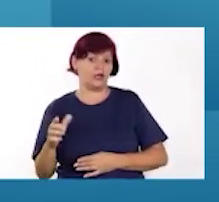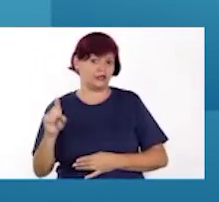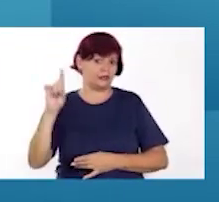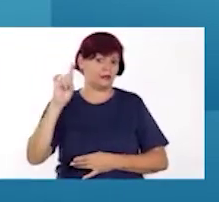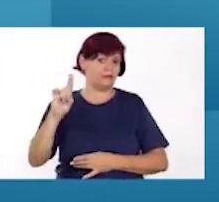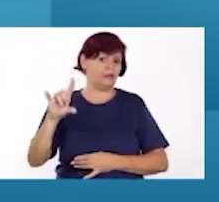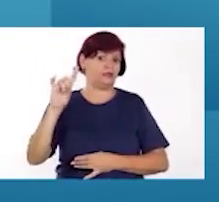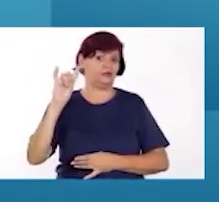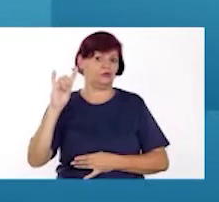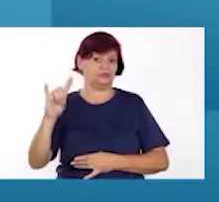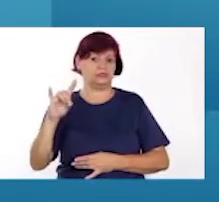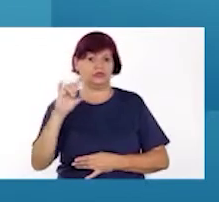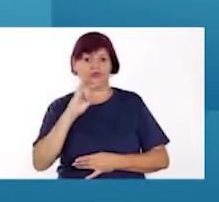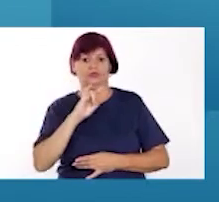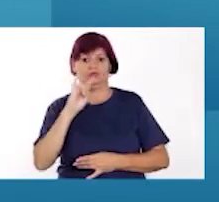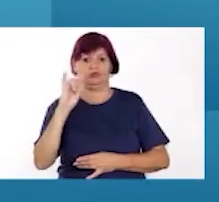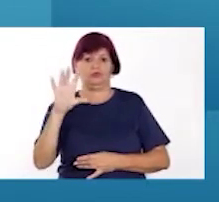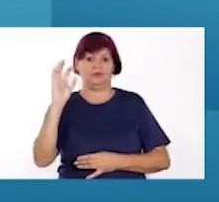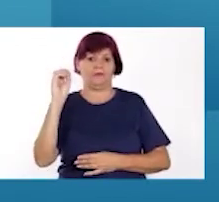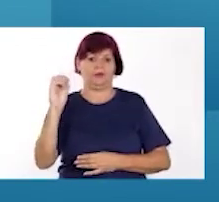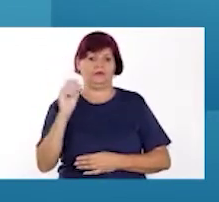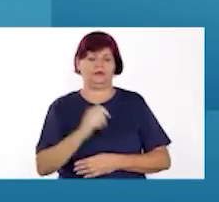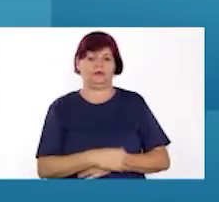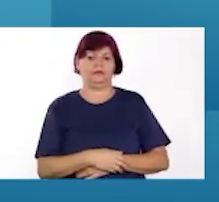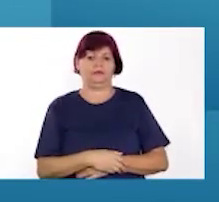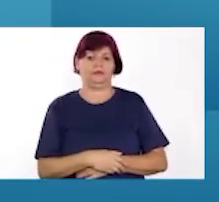década de 1990.